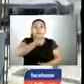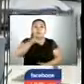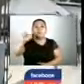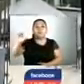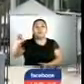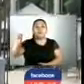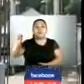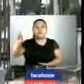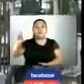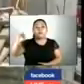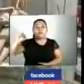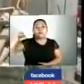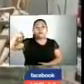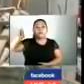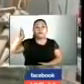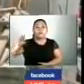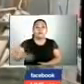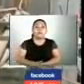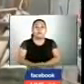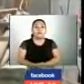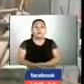Enrique López, Noticiero Hechos.